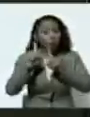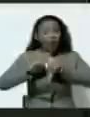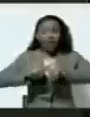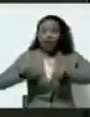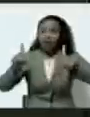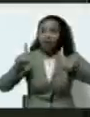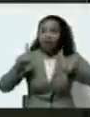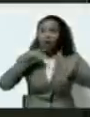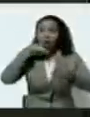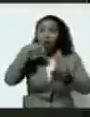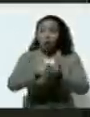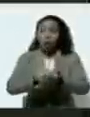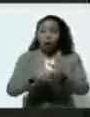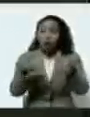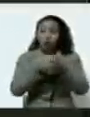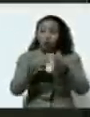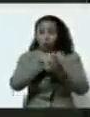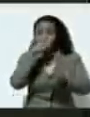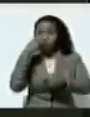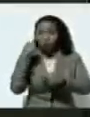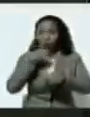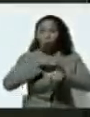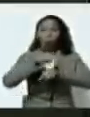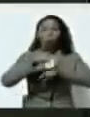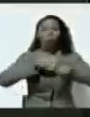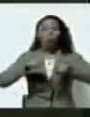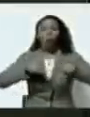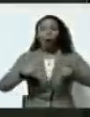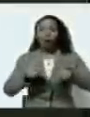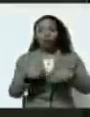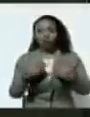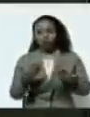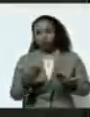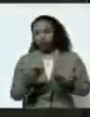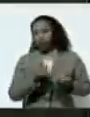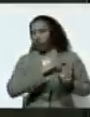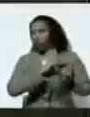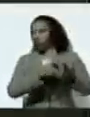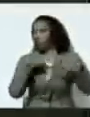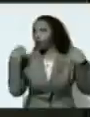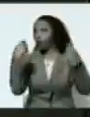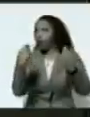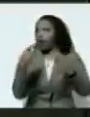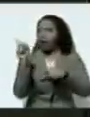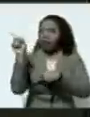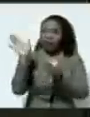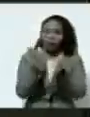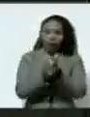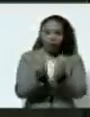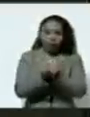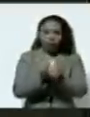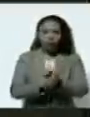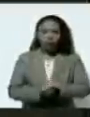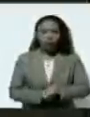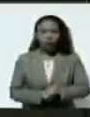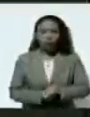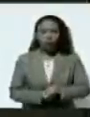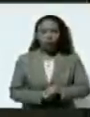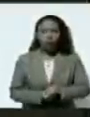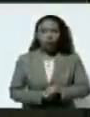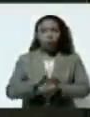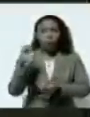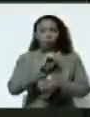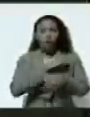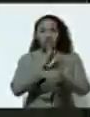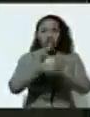que lo nombres al narcotraficante coordinador de Voluntad Popular en Anaco. O que te vayas